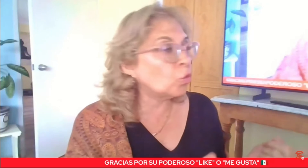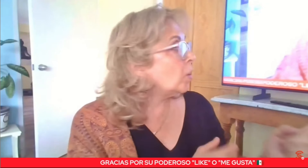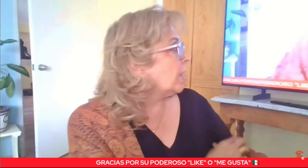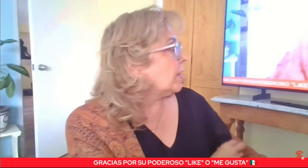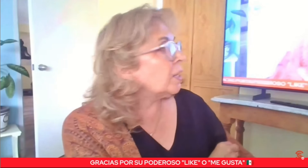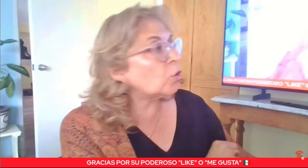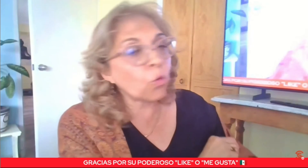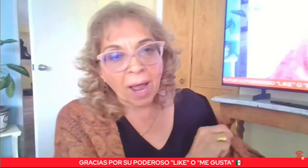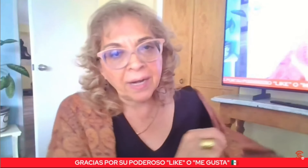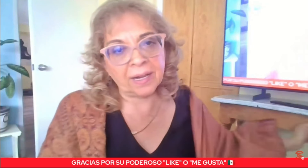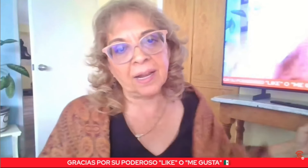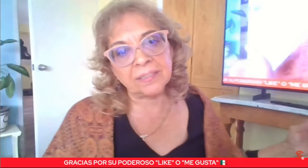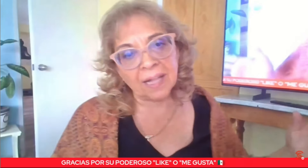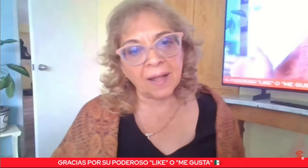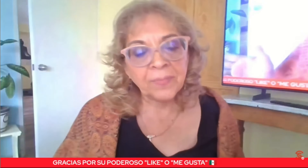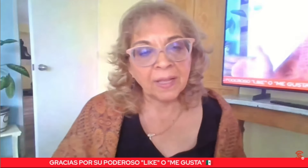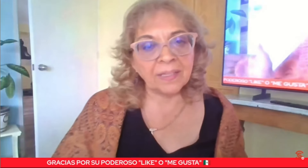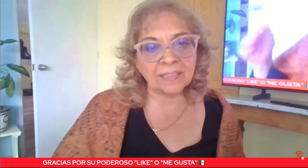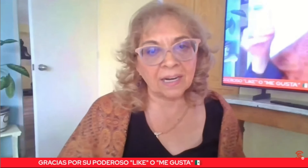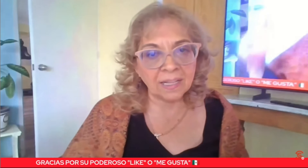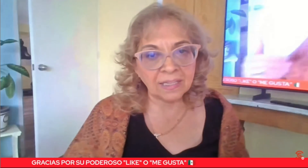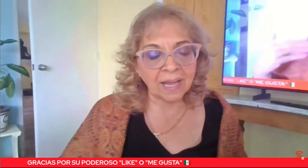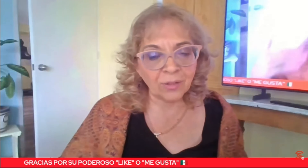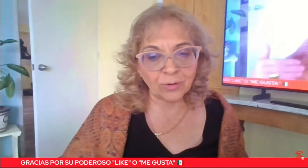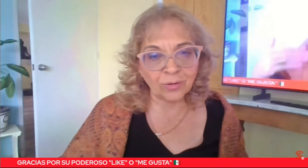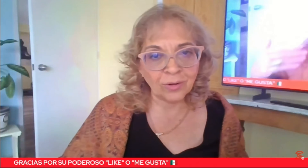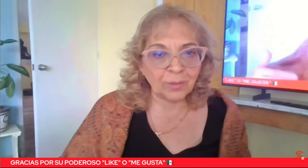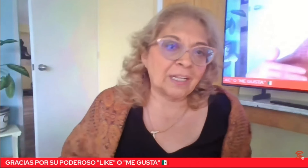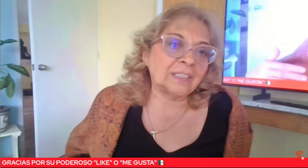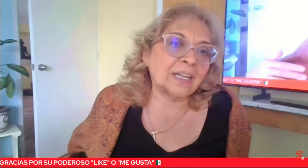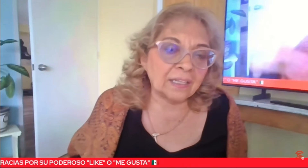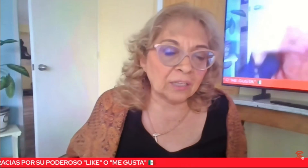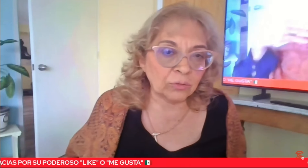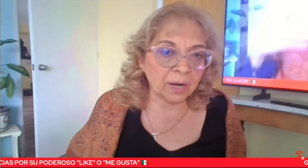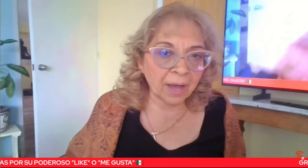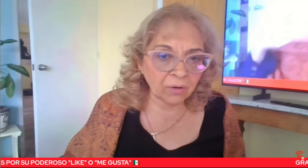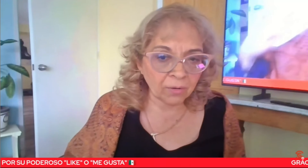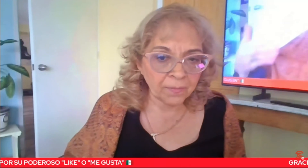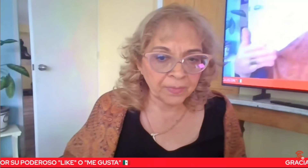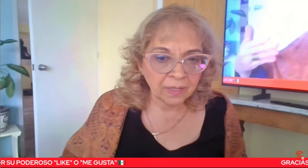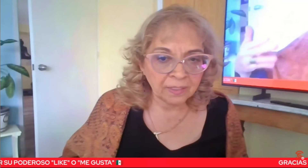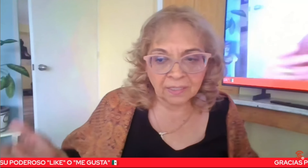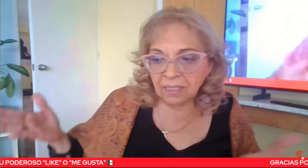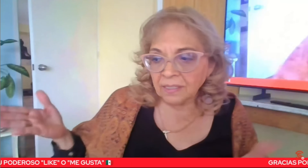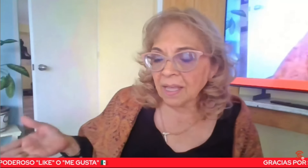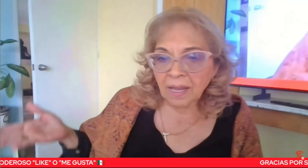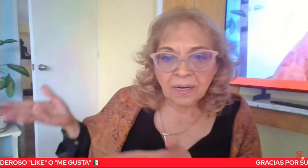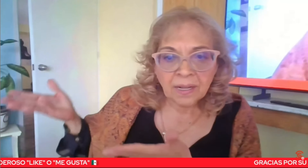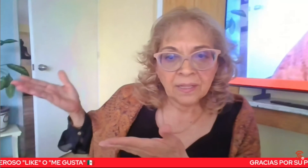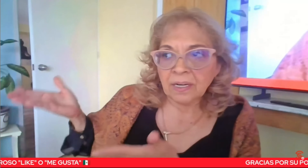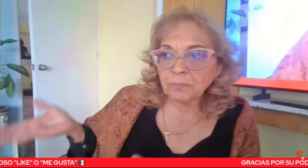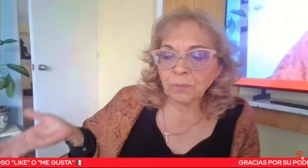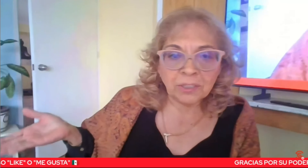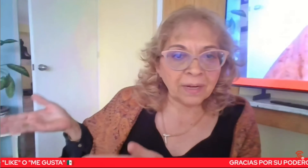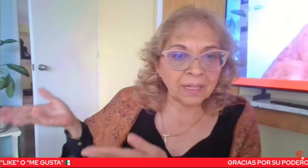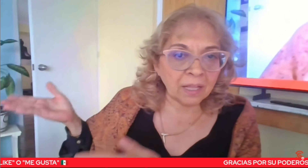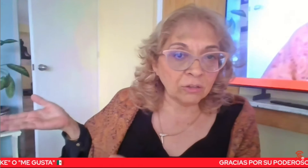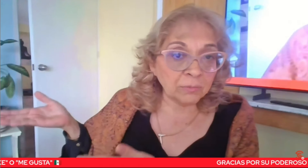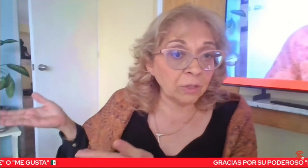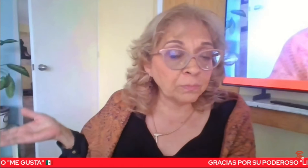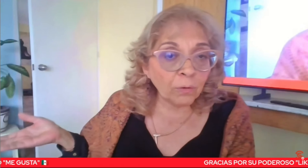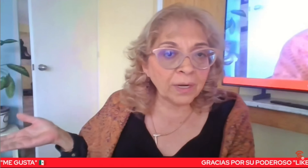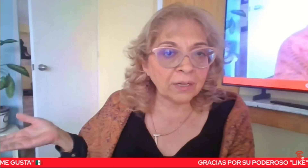tú, ni Juan el que las ha desacreditado, ¿no? Pues te desacredita tu trabajo. Si a ti te dan de responsabilidad